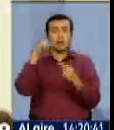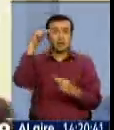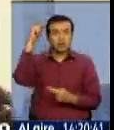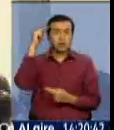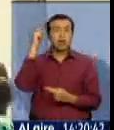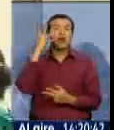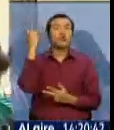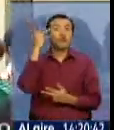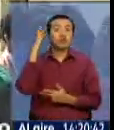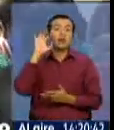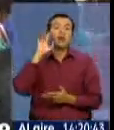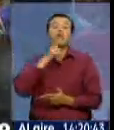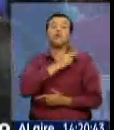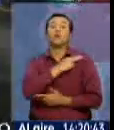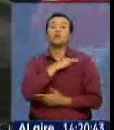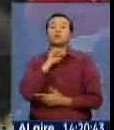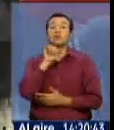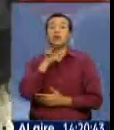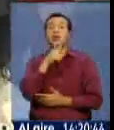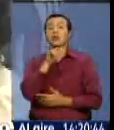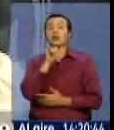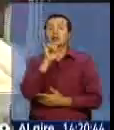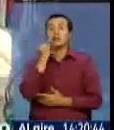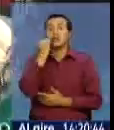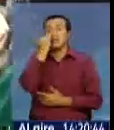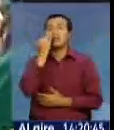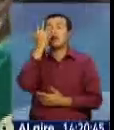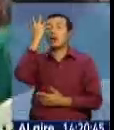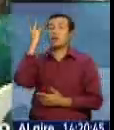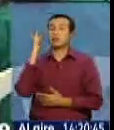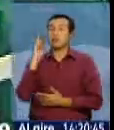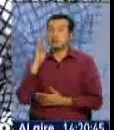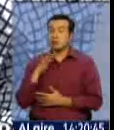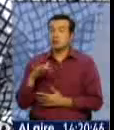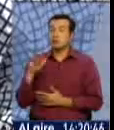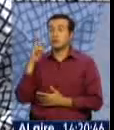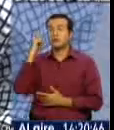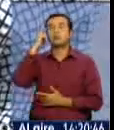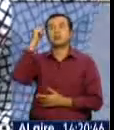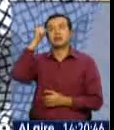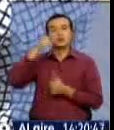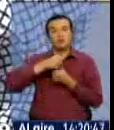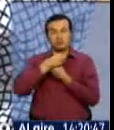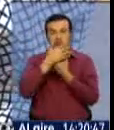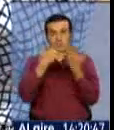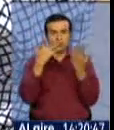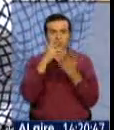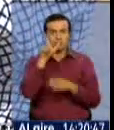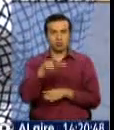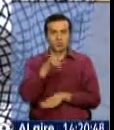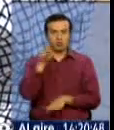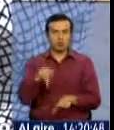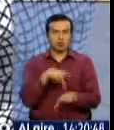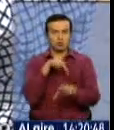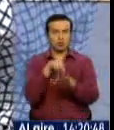se desarrolla en la Universidad de Yachay en el cantón Urcuquí, provincia de Imbabura. El sabio filósofo Shairi